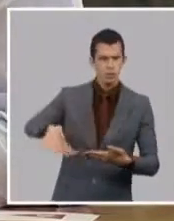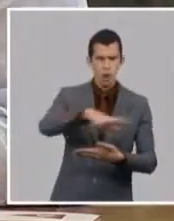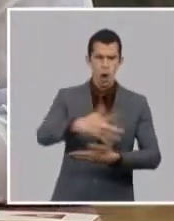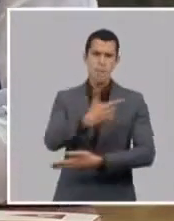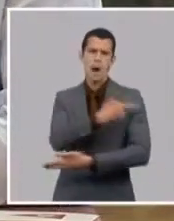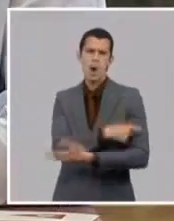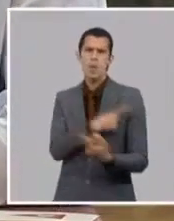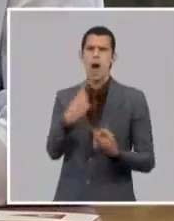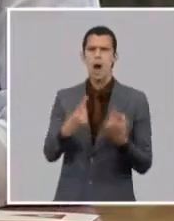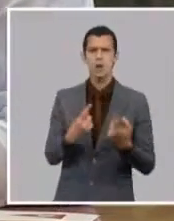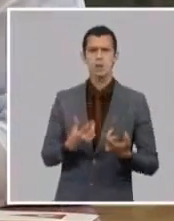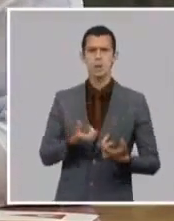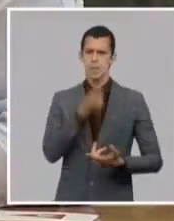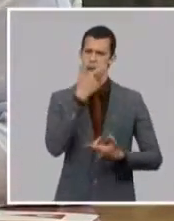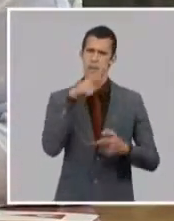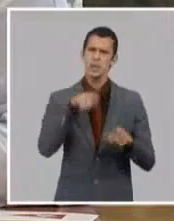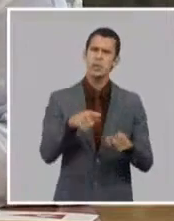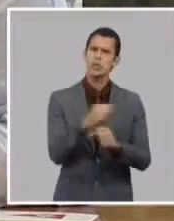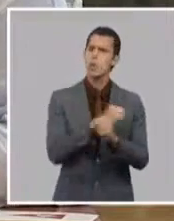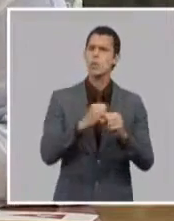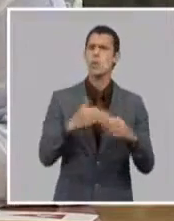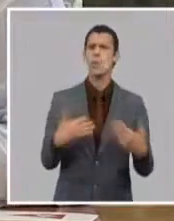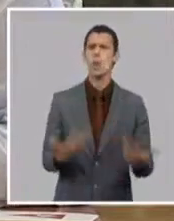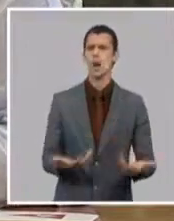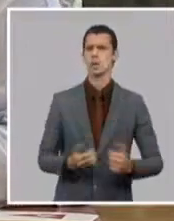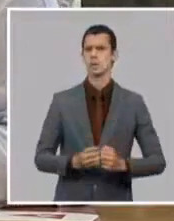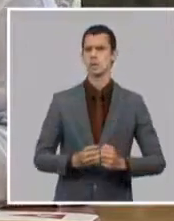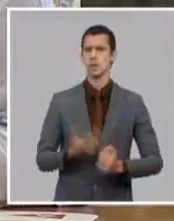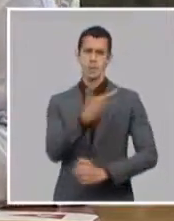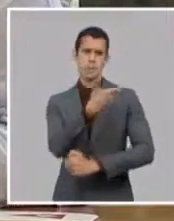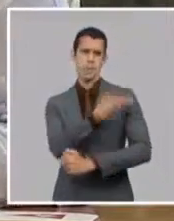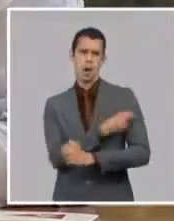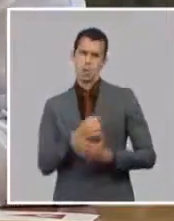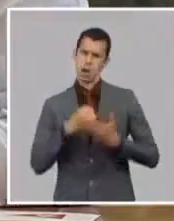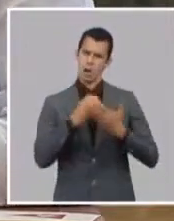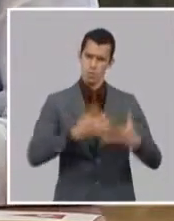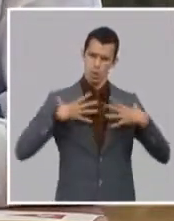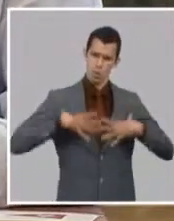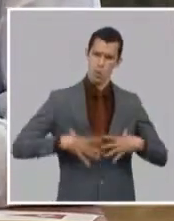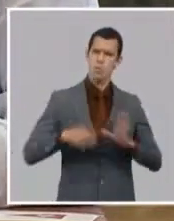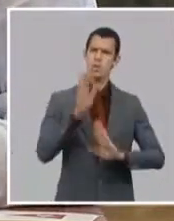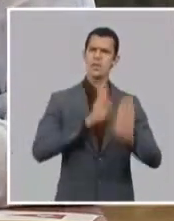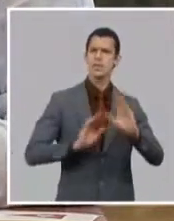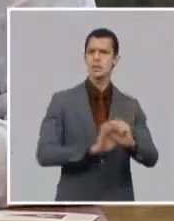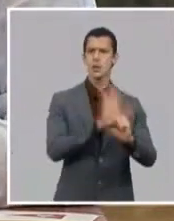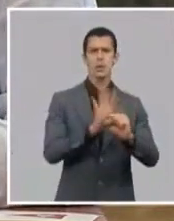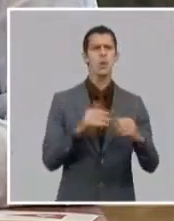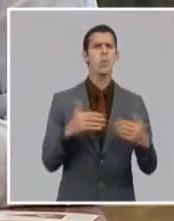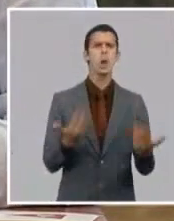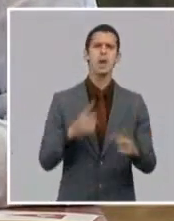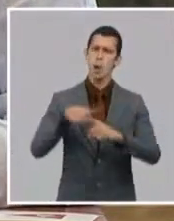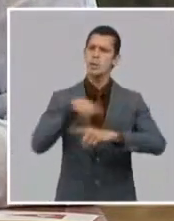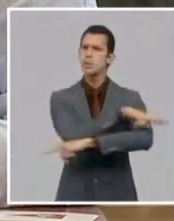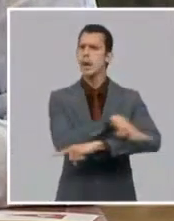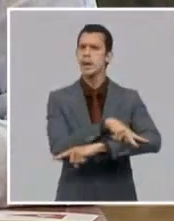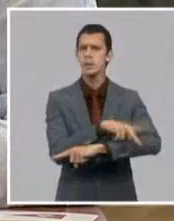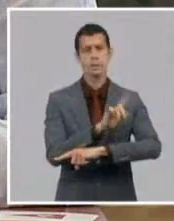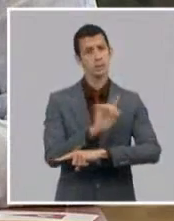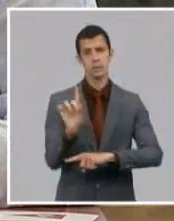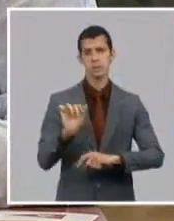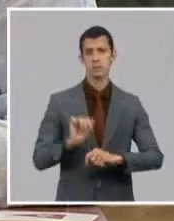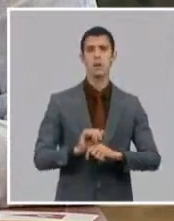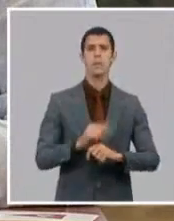personas convalecientes? ¿Con qué vacunas estamos haciendo los ensayos clínicos para también proteger a nuestros niños